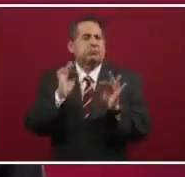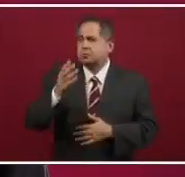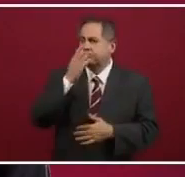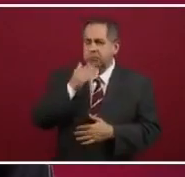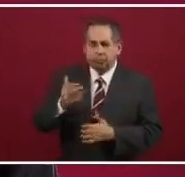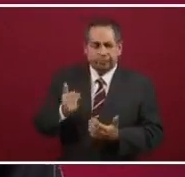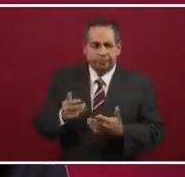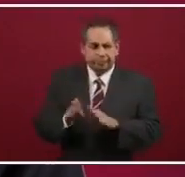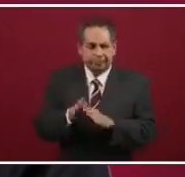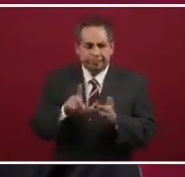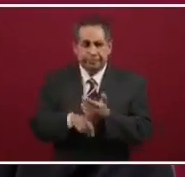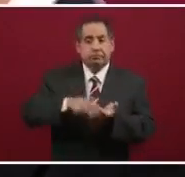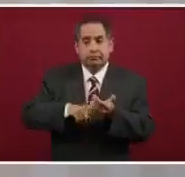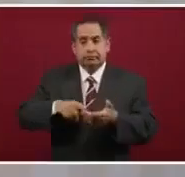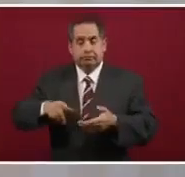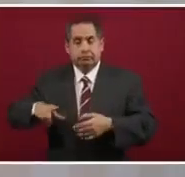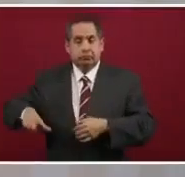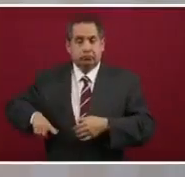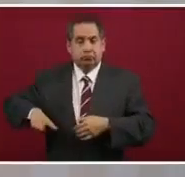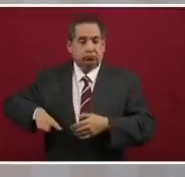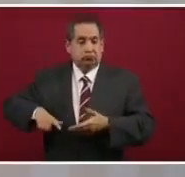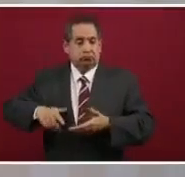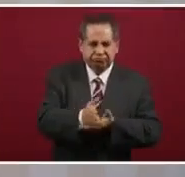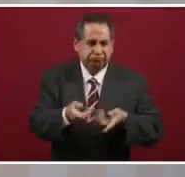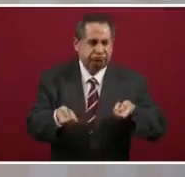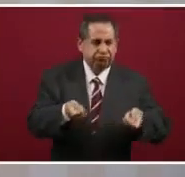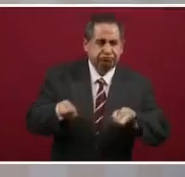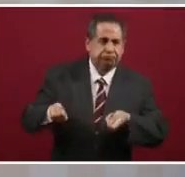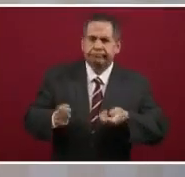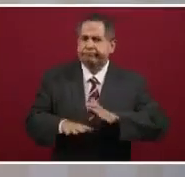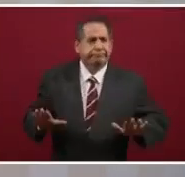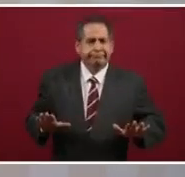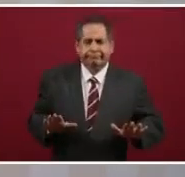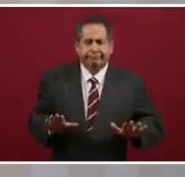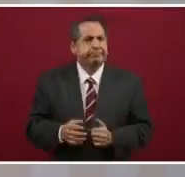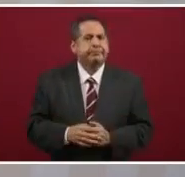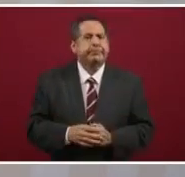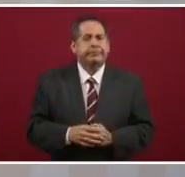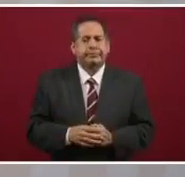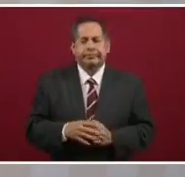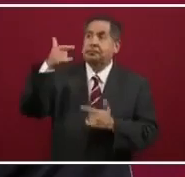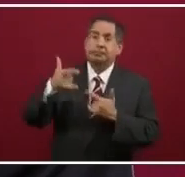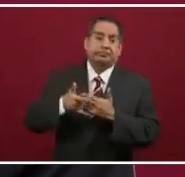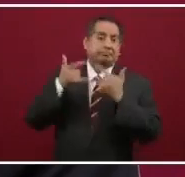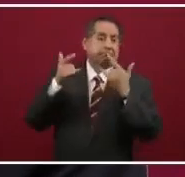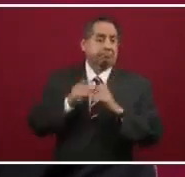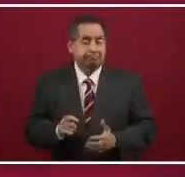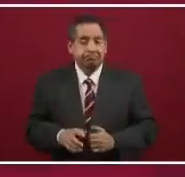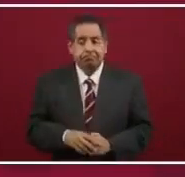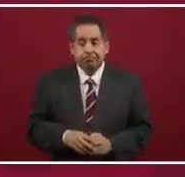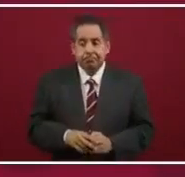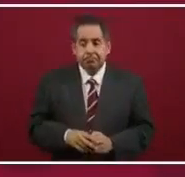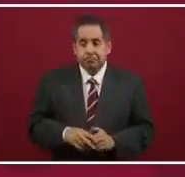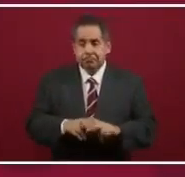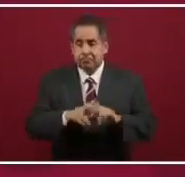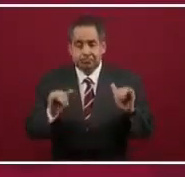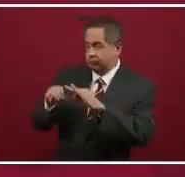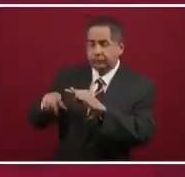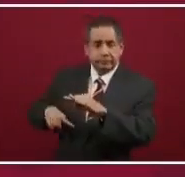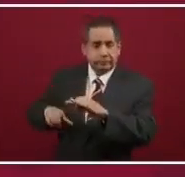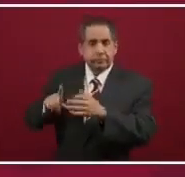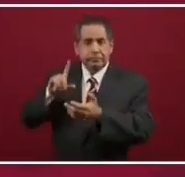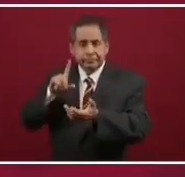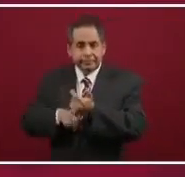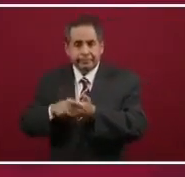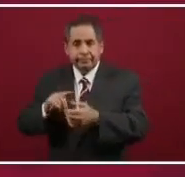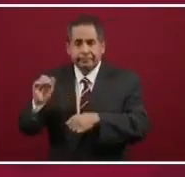injerencia del gobierno federal. Esto es inédito. Ninguna dependencia